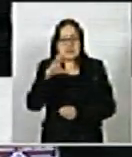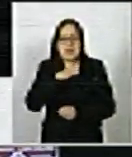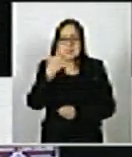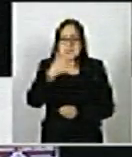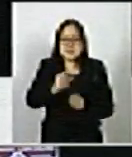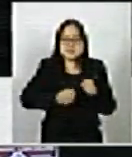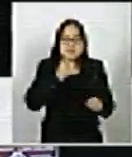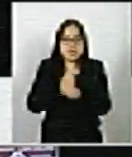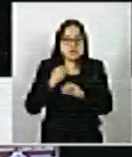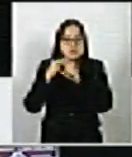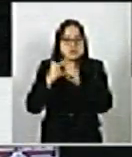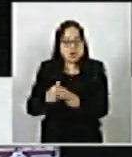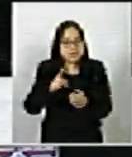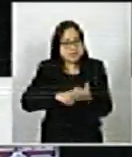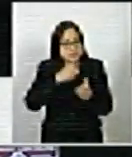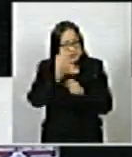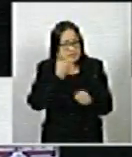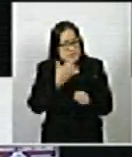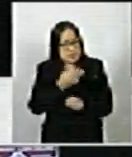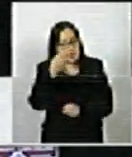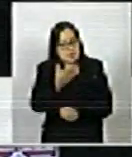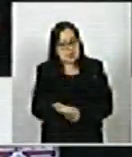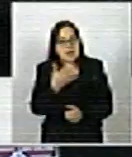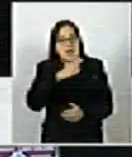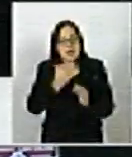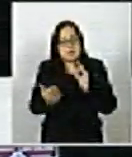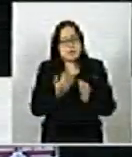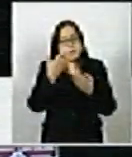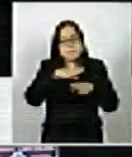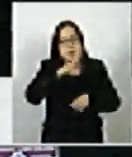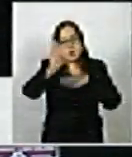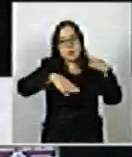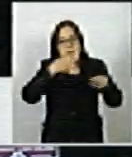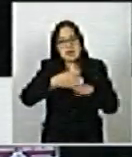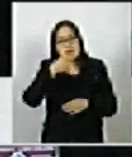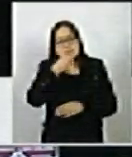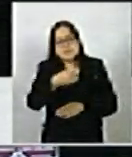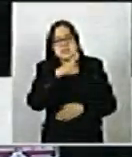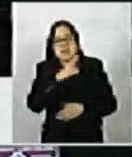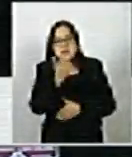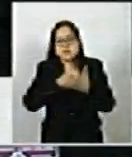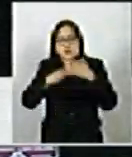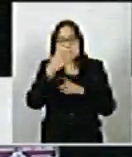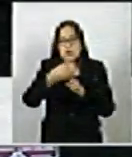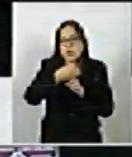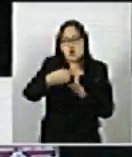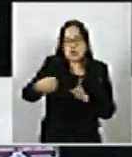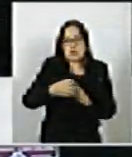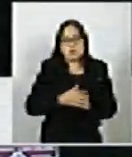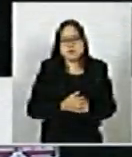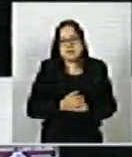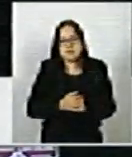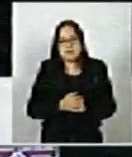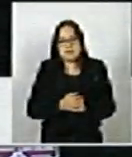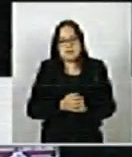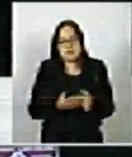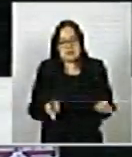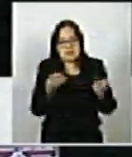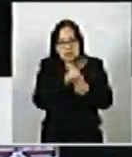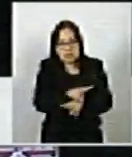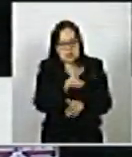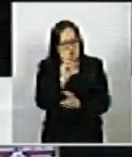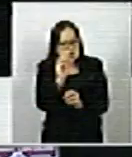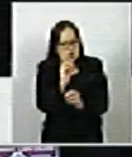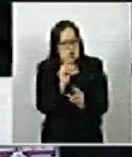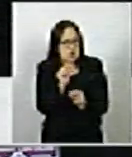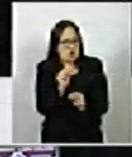en la hacienda que rindió ante el banco mundial le llamó desarrollo estabilizador no estabilidad desarrollista